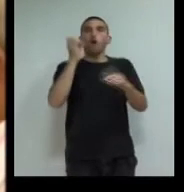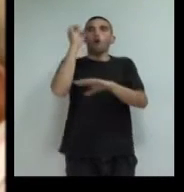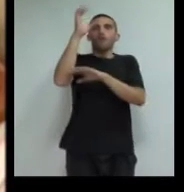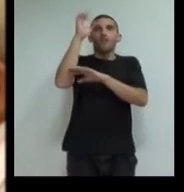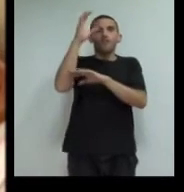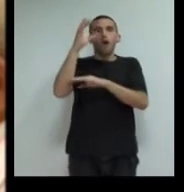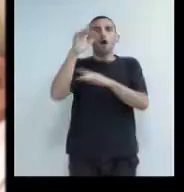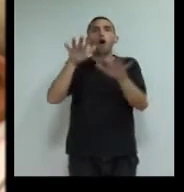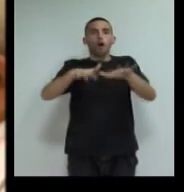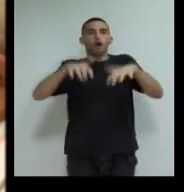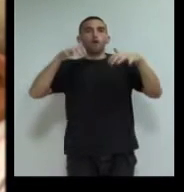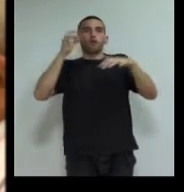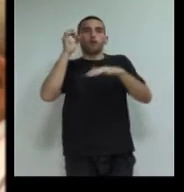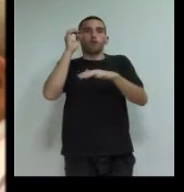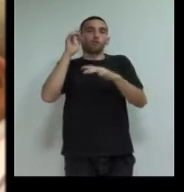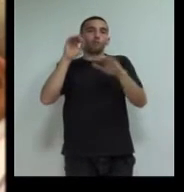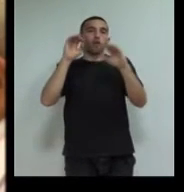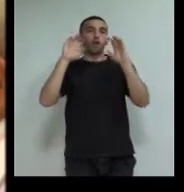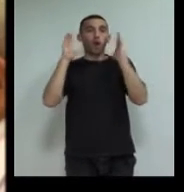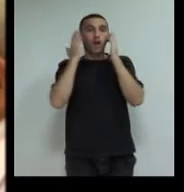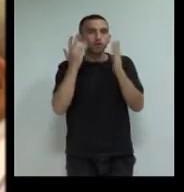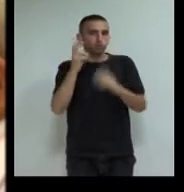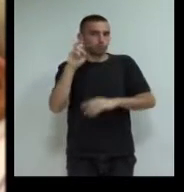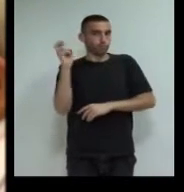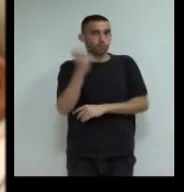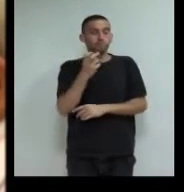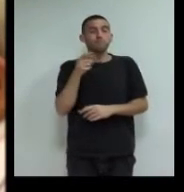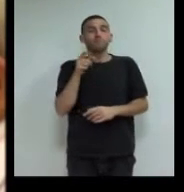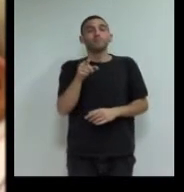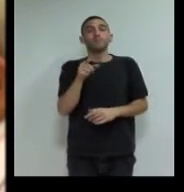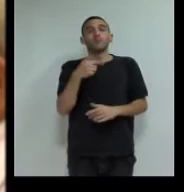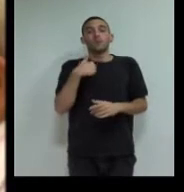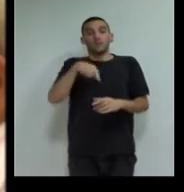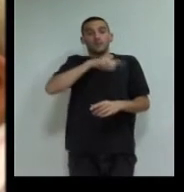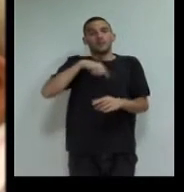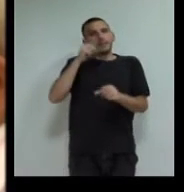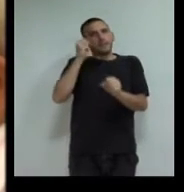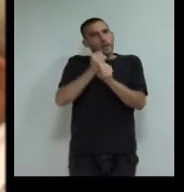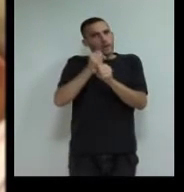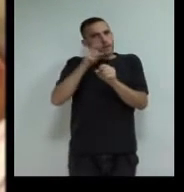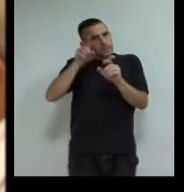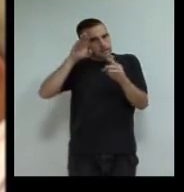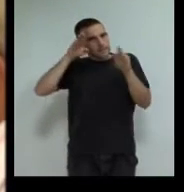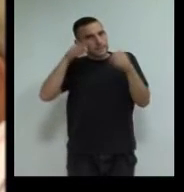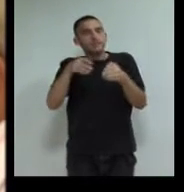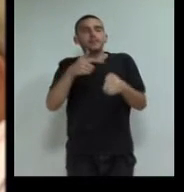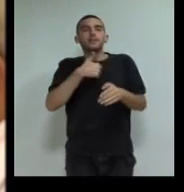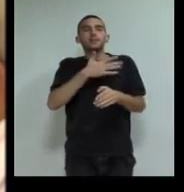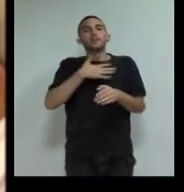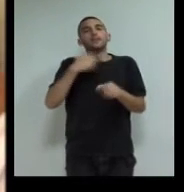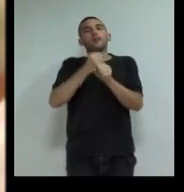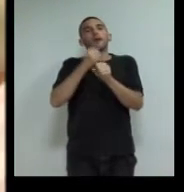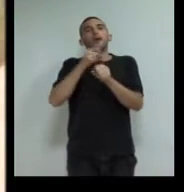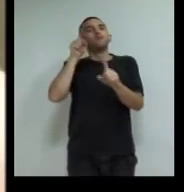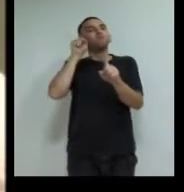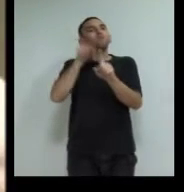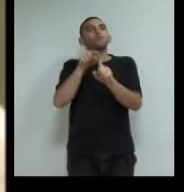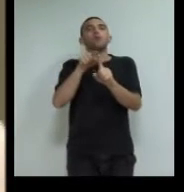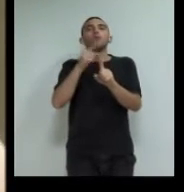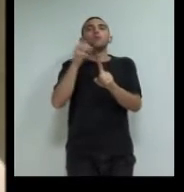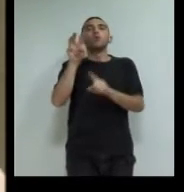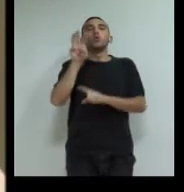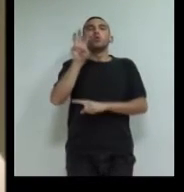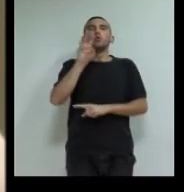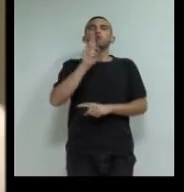de un congreso. Estamos trabajando en algo que bueno, que parece que está ahí, nosotros llamamos, que se llama